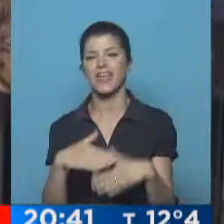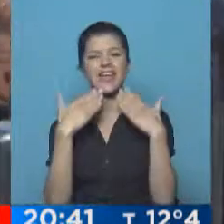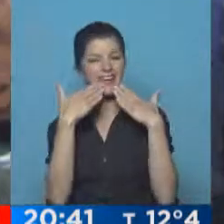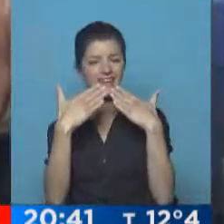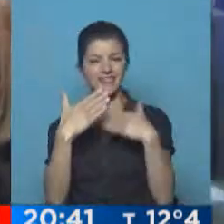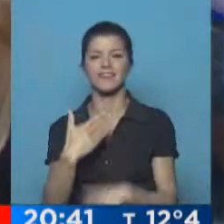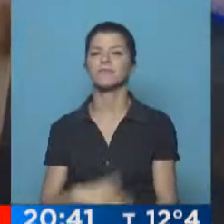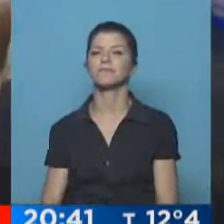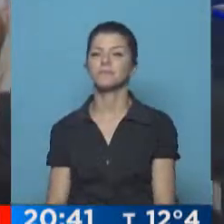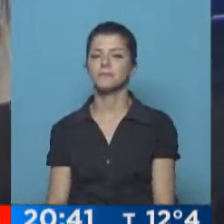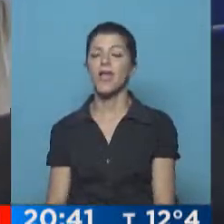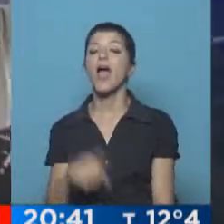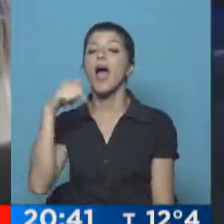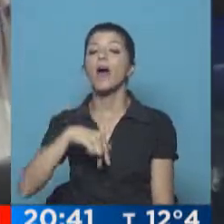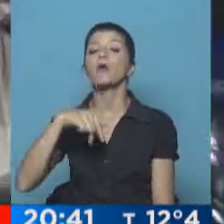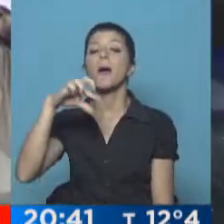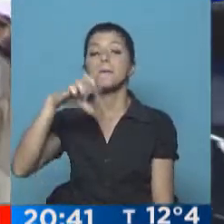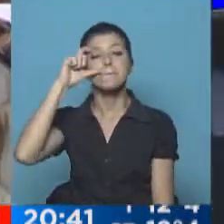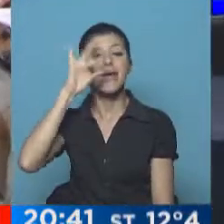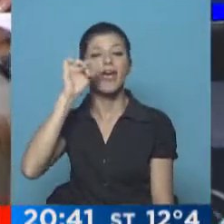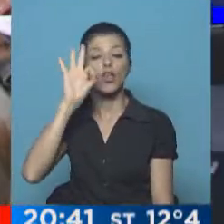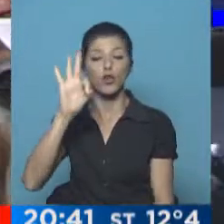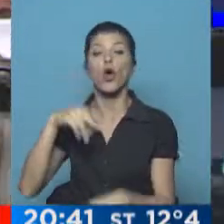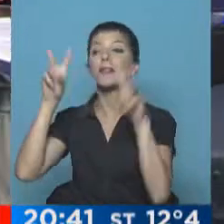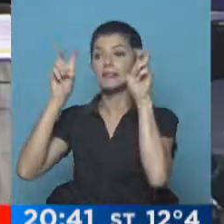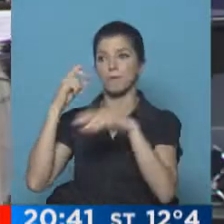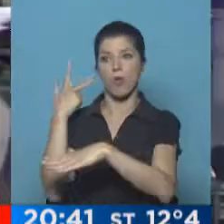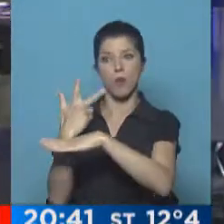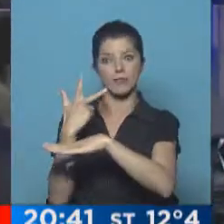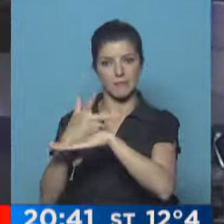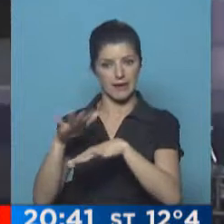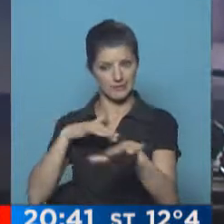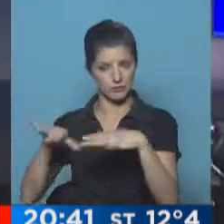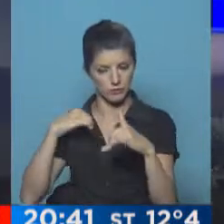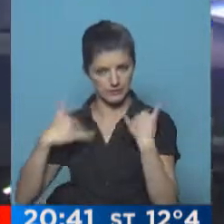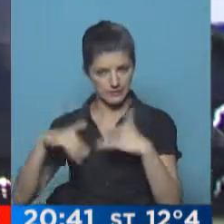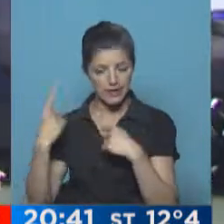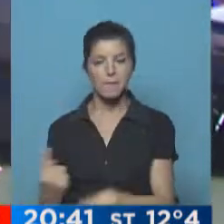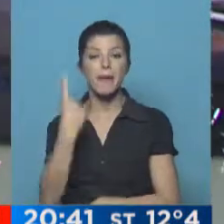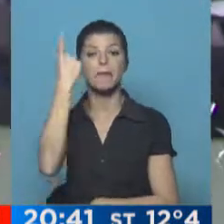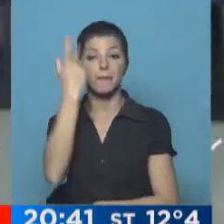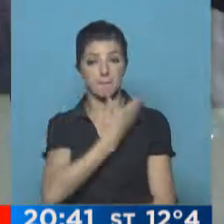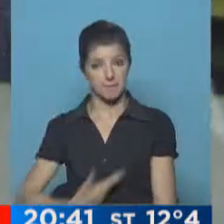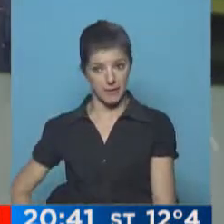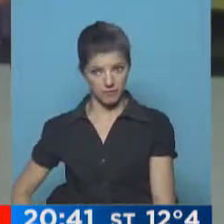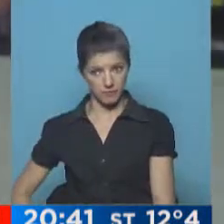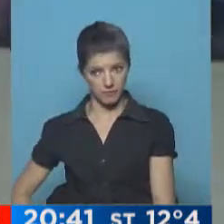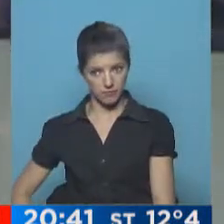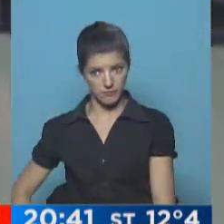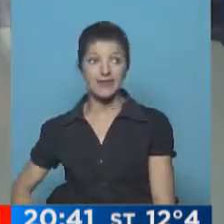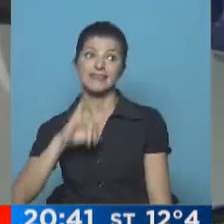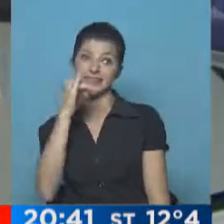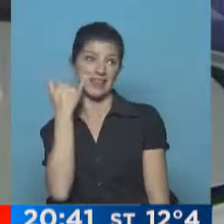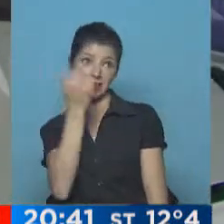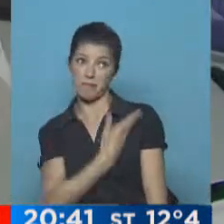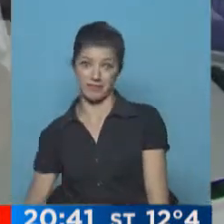nos vamos ahora con pedro brieger a guatemala situación complicada allí para el primer mandatario de ese país pero sí que ya no lo es